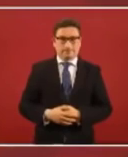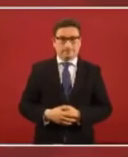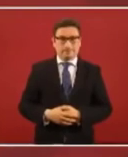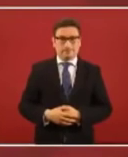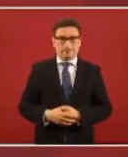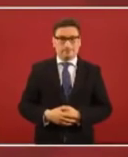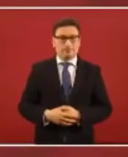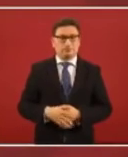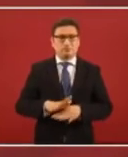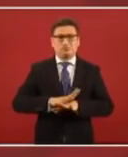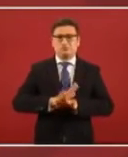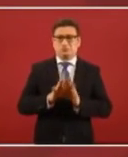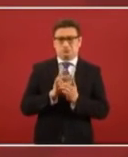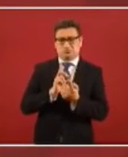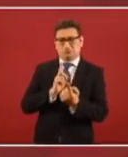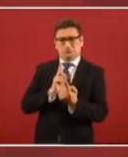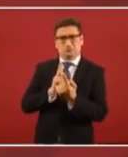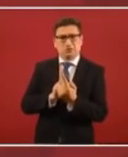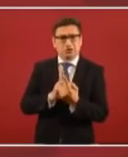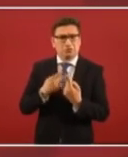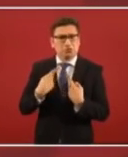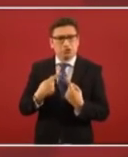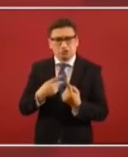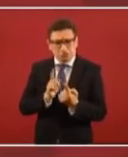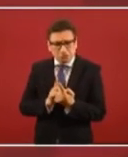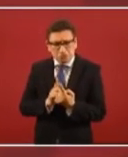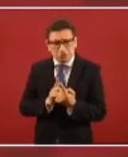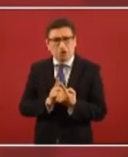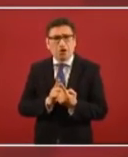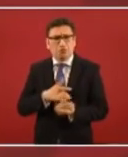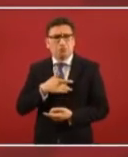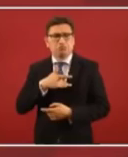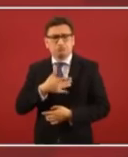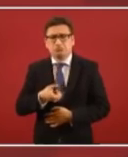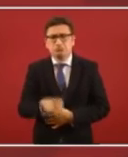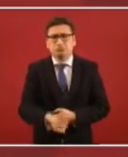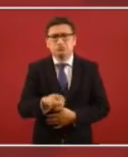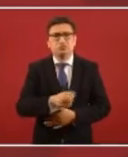una situación humanitaria,